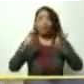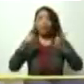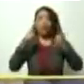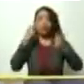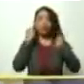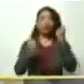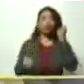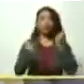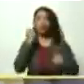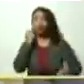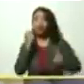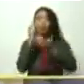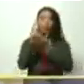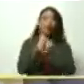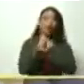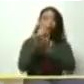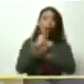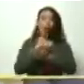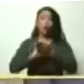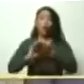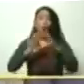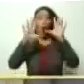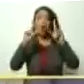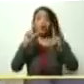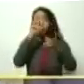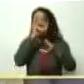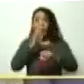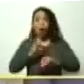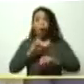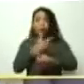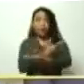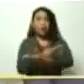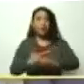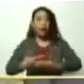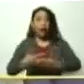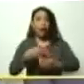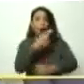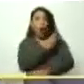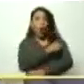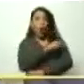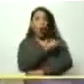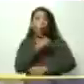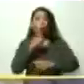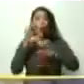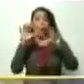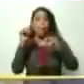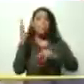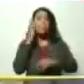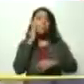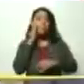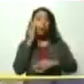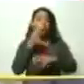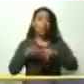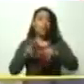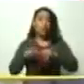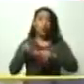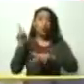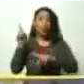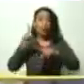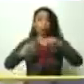nivel nacional vamos a recuperar 11 bancos de sangre vamos a recuperar hospitales materno infantiles vamos a aumentar la generación eléctrica en